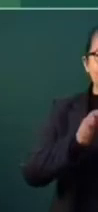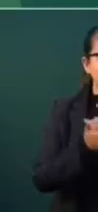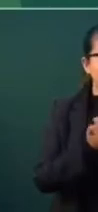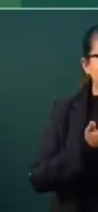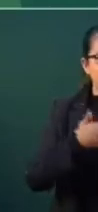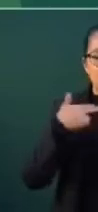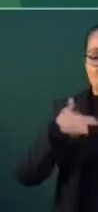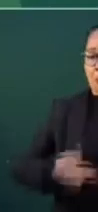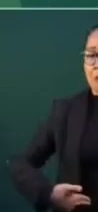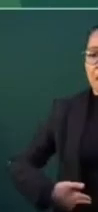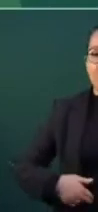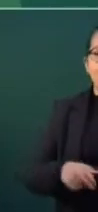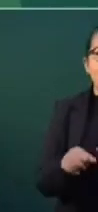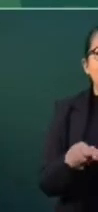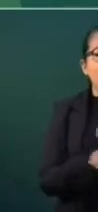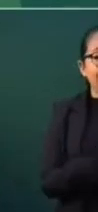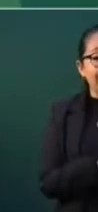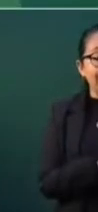el derecho a la vida.